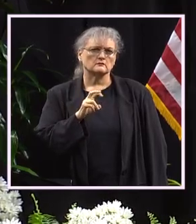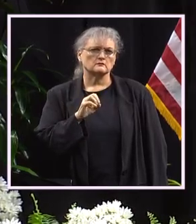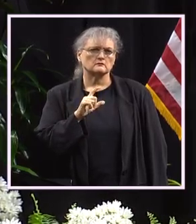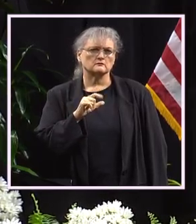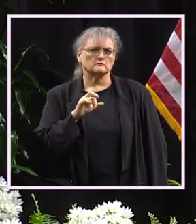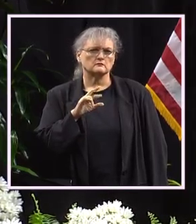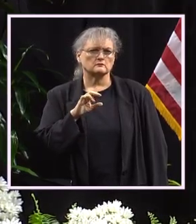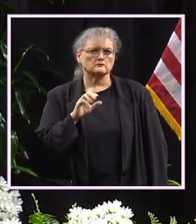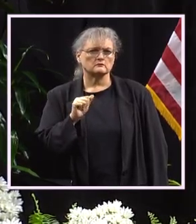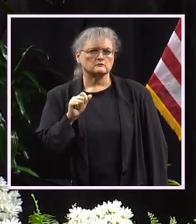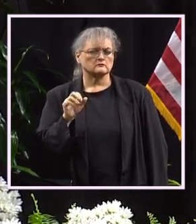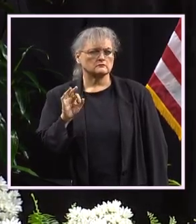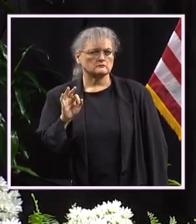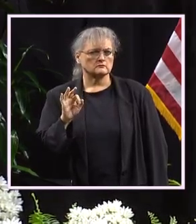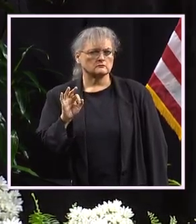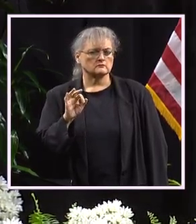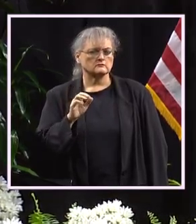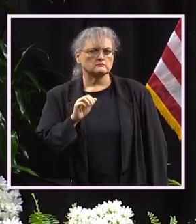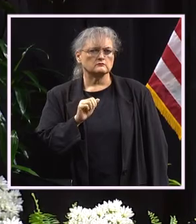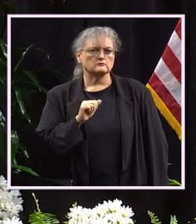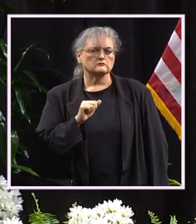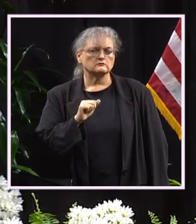Flores, Luna.